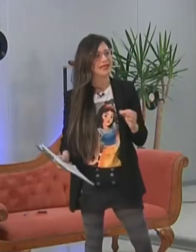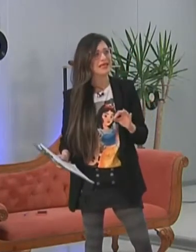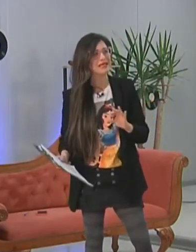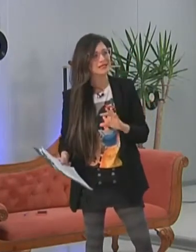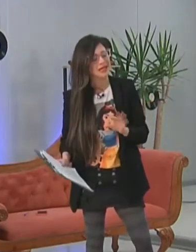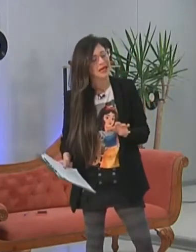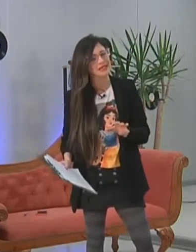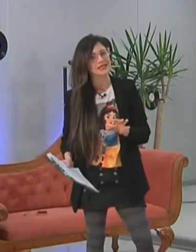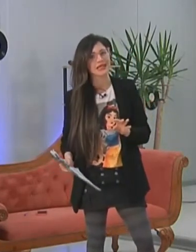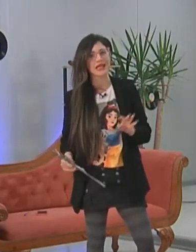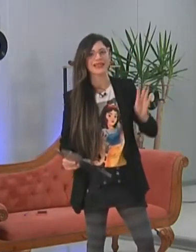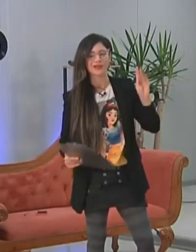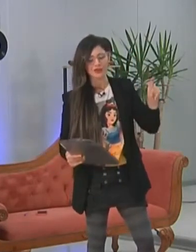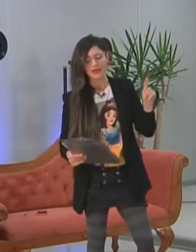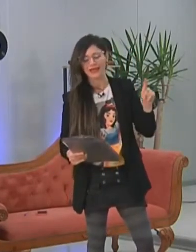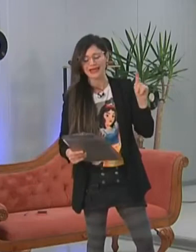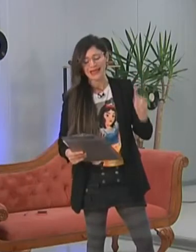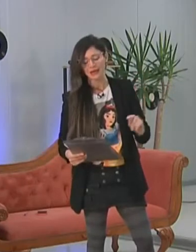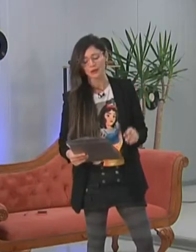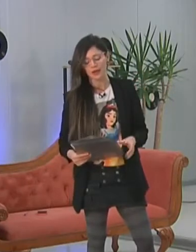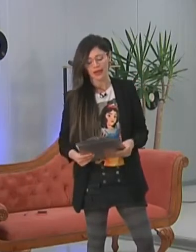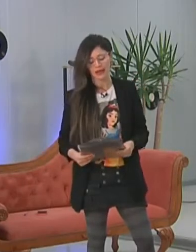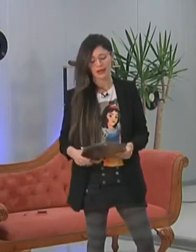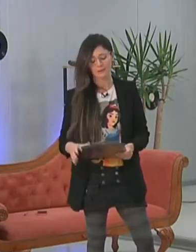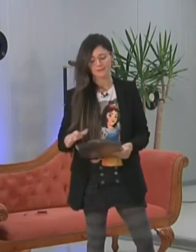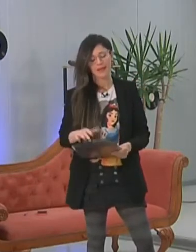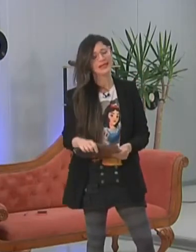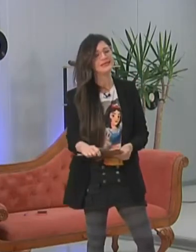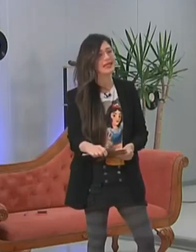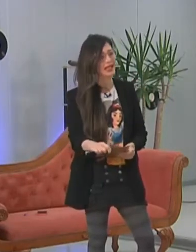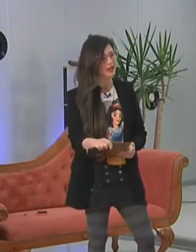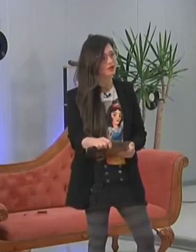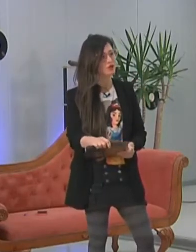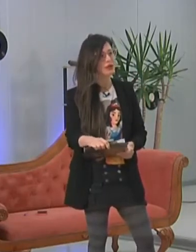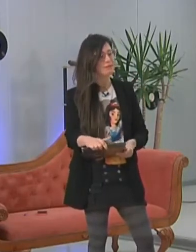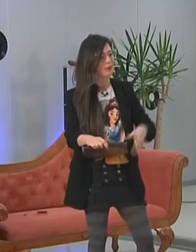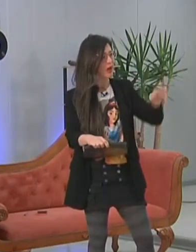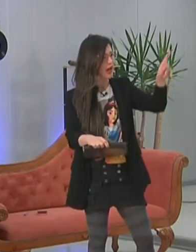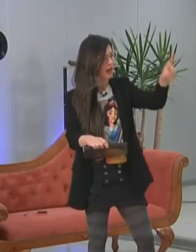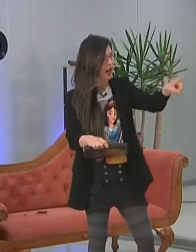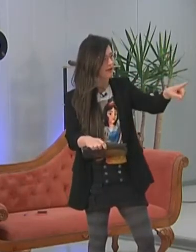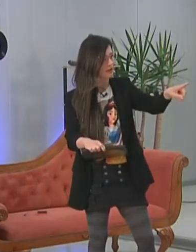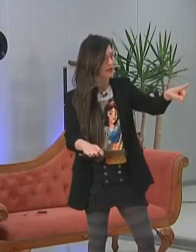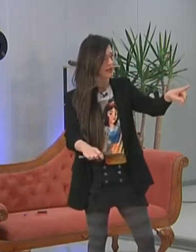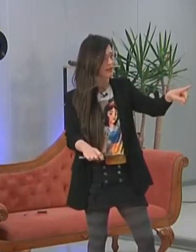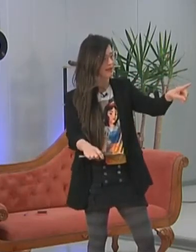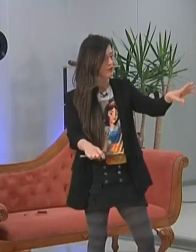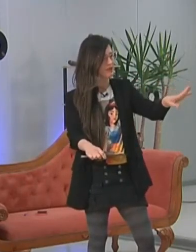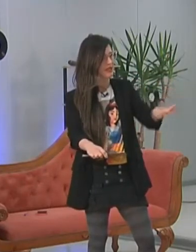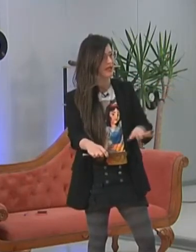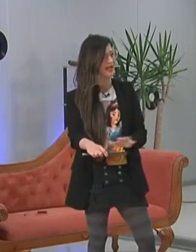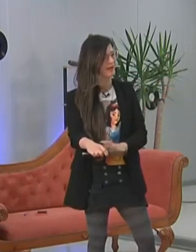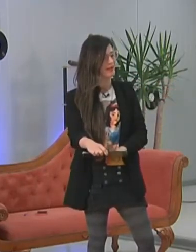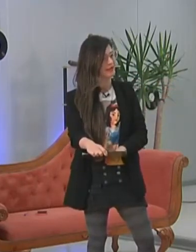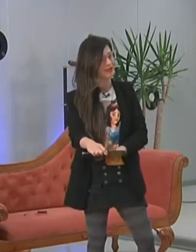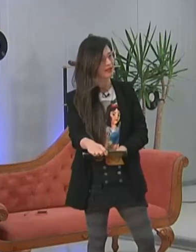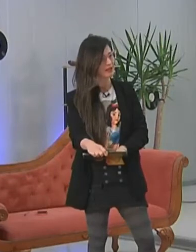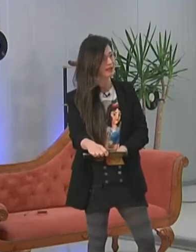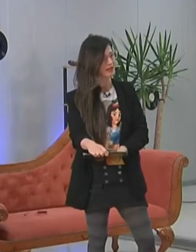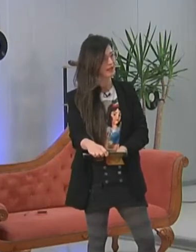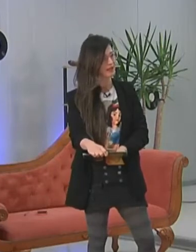gente se haga cierta idea de dónde están instalados? Vamos a ver inmediatamente nuestra cámara